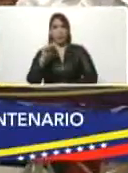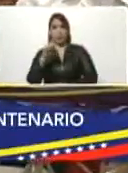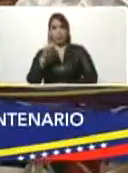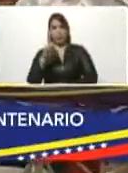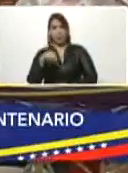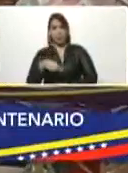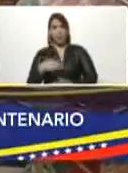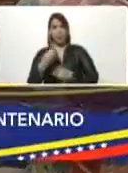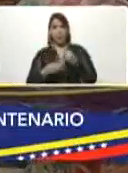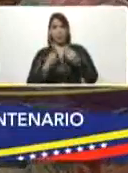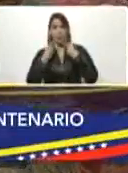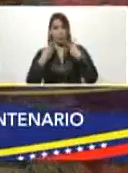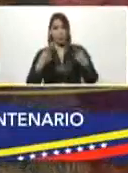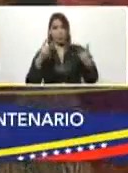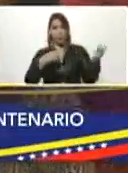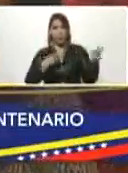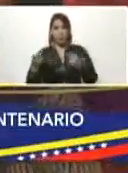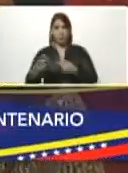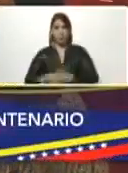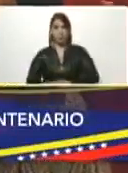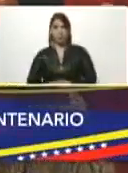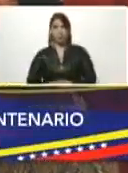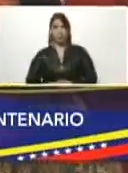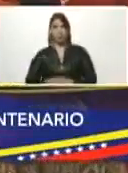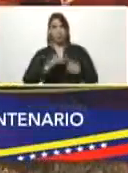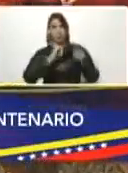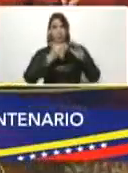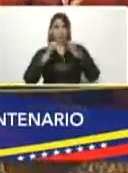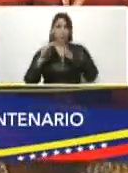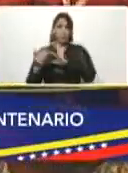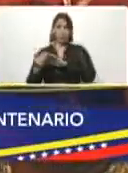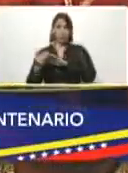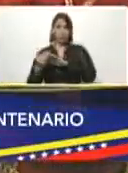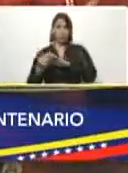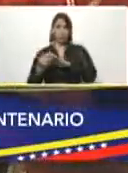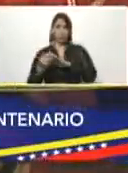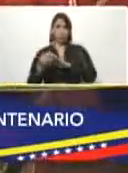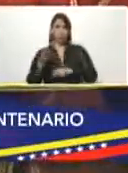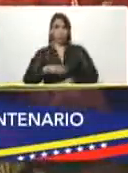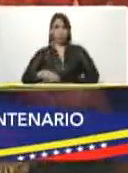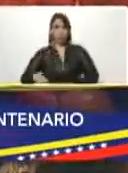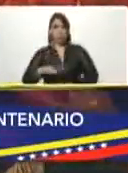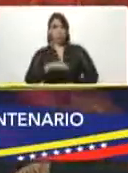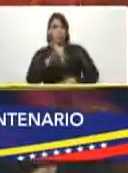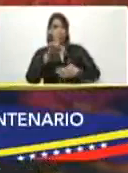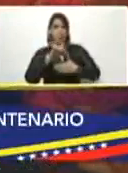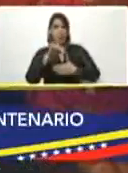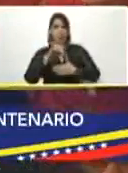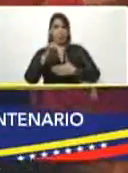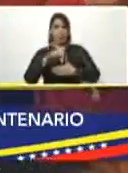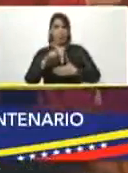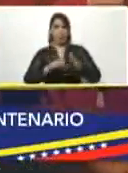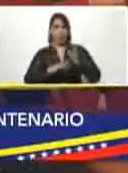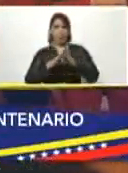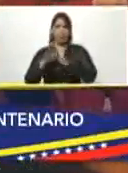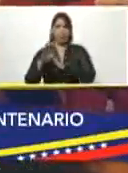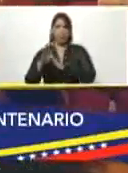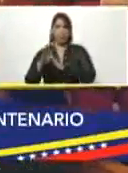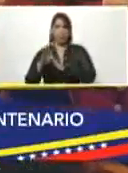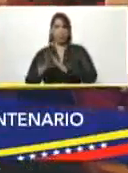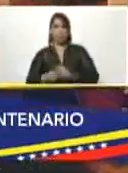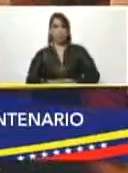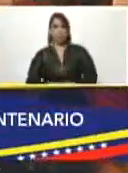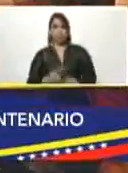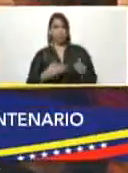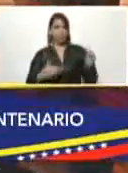que usted ha hecho público, invitando a esta comunidad de estados latinoamericanos y caribeños a emprender una iniciativa de